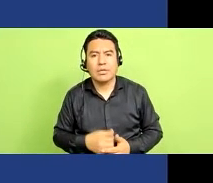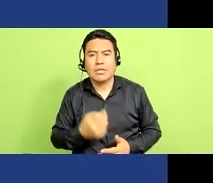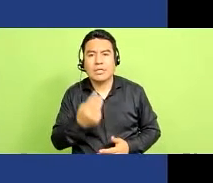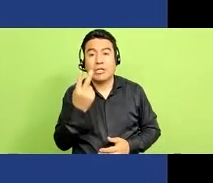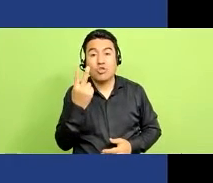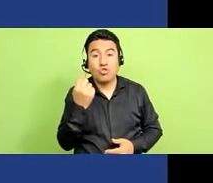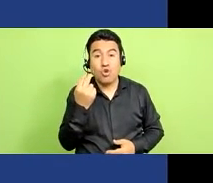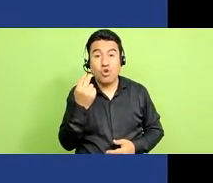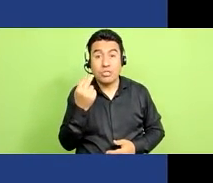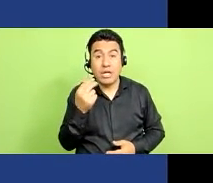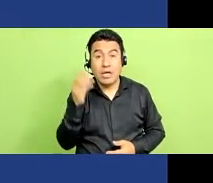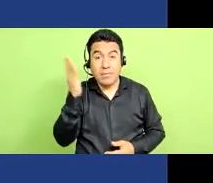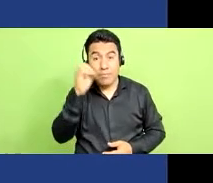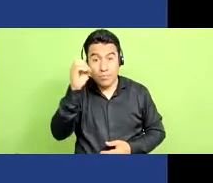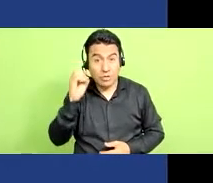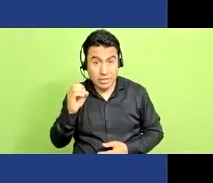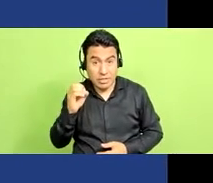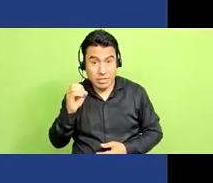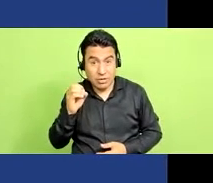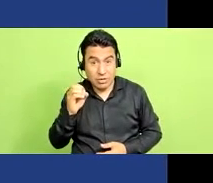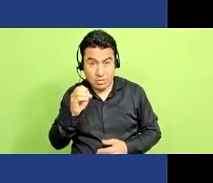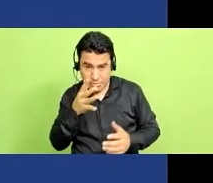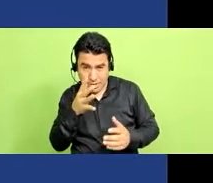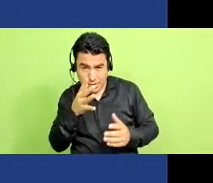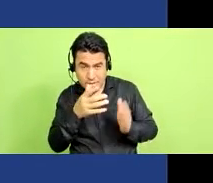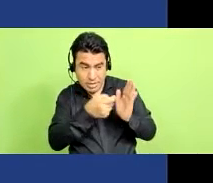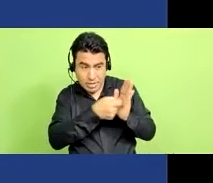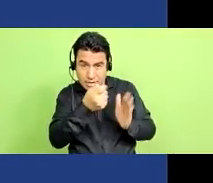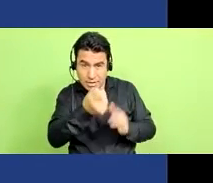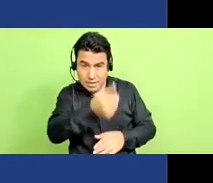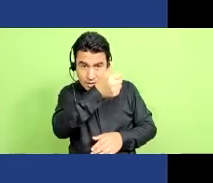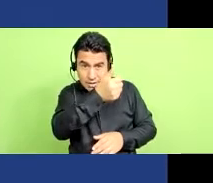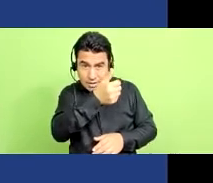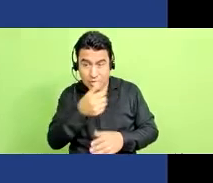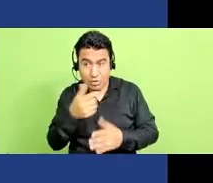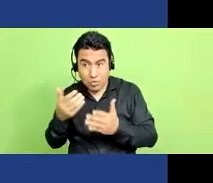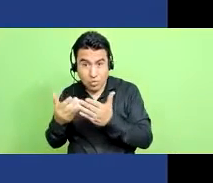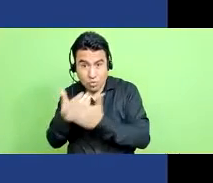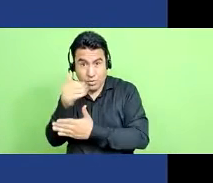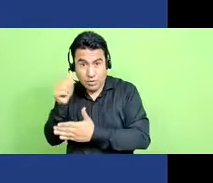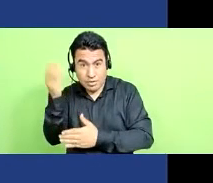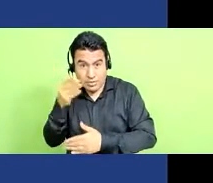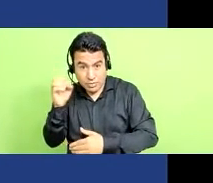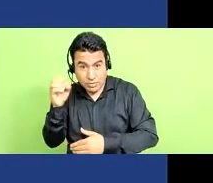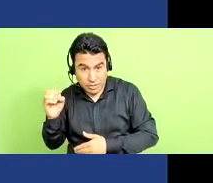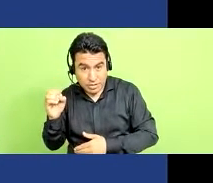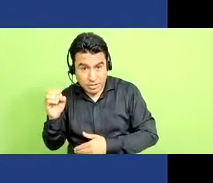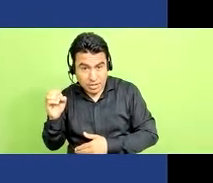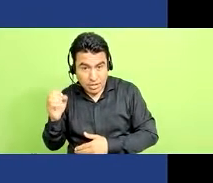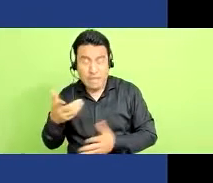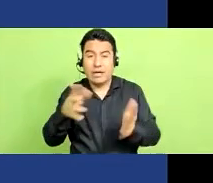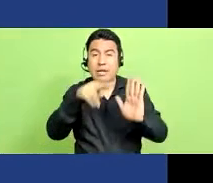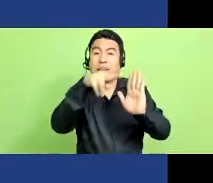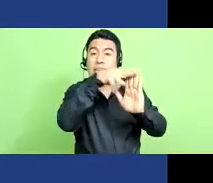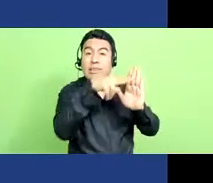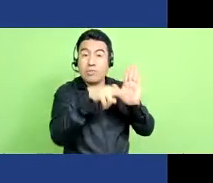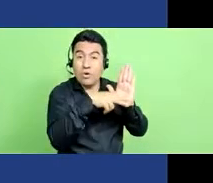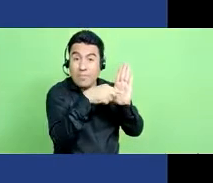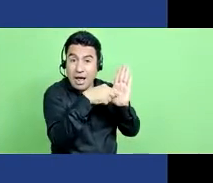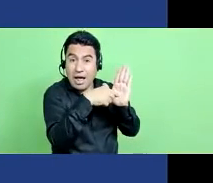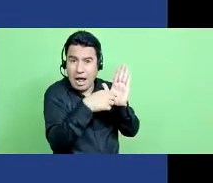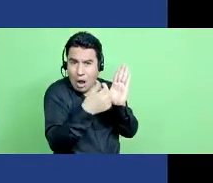que efectivamente esto ya es un poco más técnico y la norma vigente tenía un cuadro donde